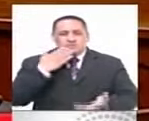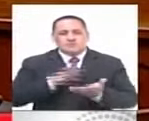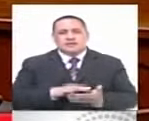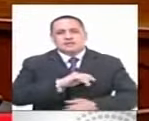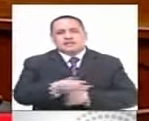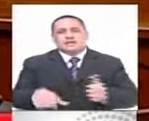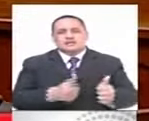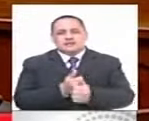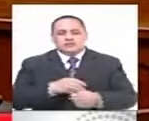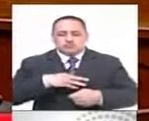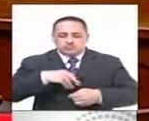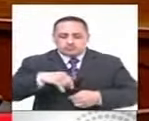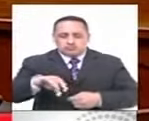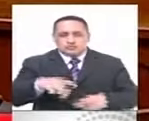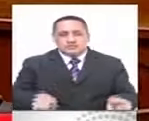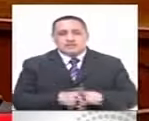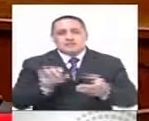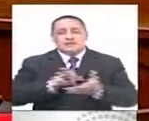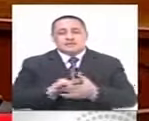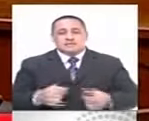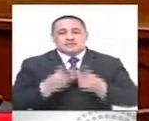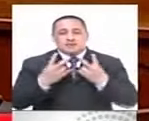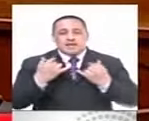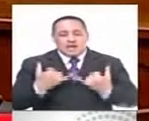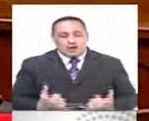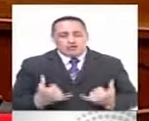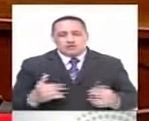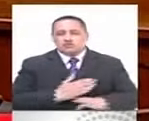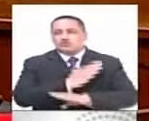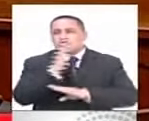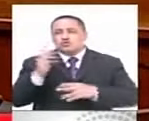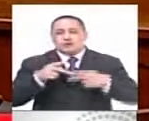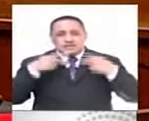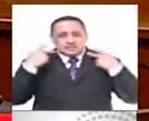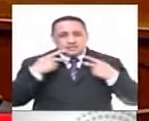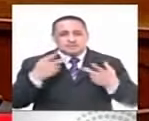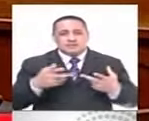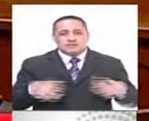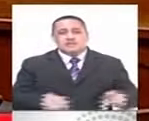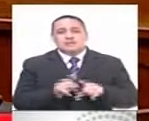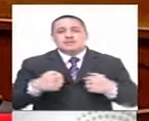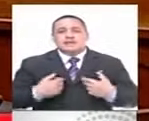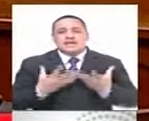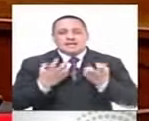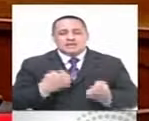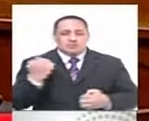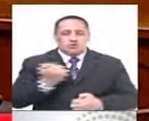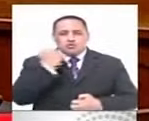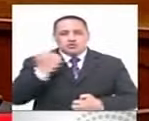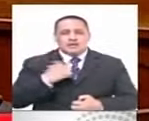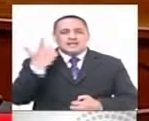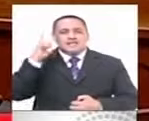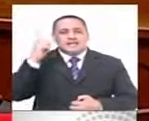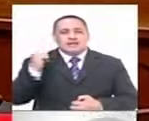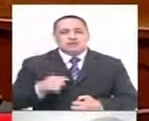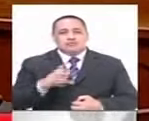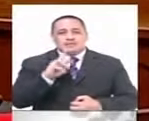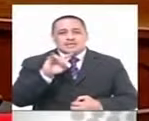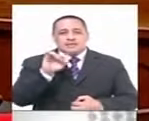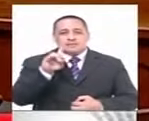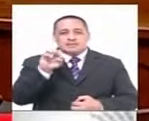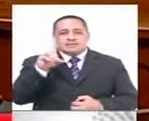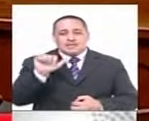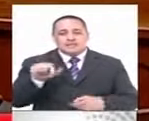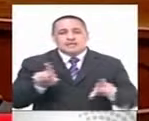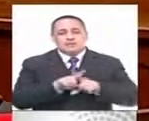cultivo resembrado, que ha venido ocurriendo en la selva alta. Y queremos lograr, bajo el liderazgo de Devida